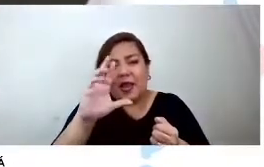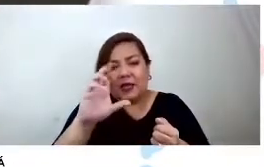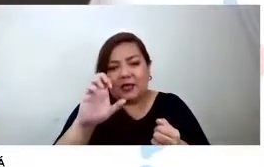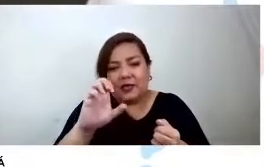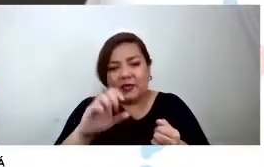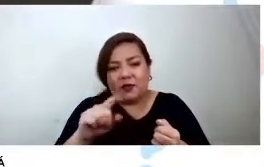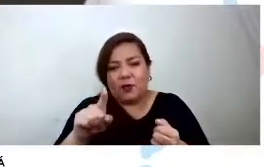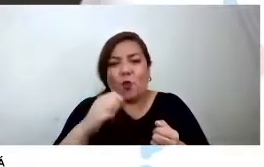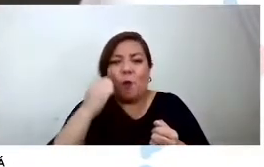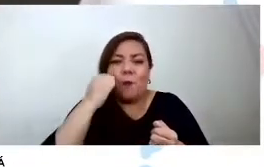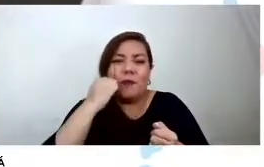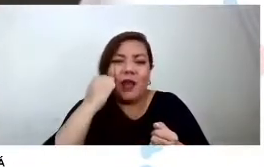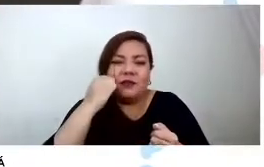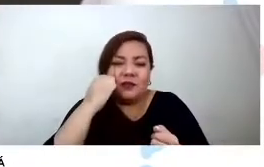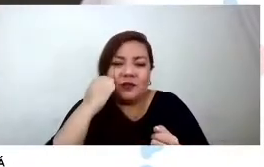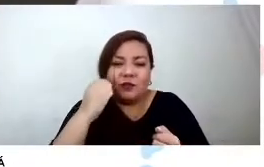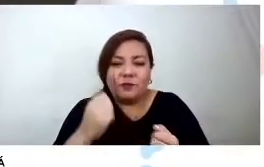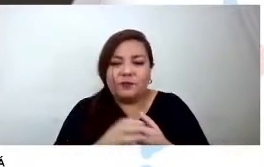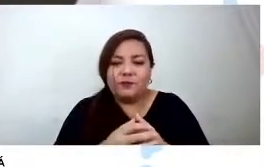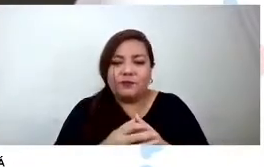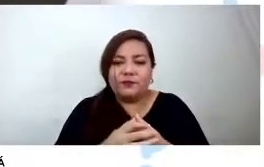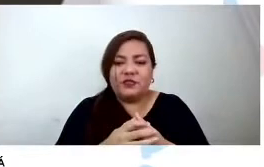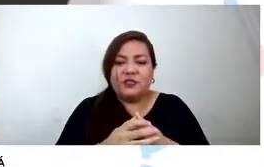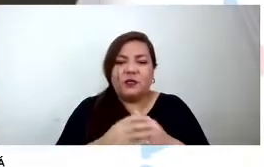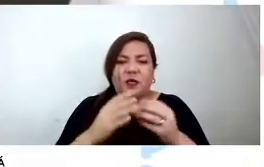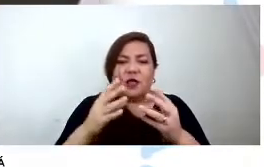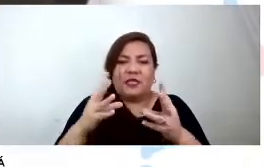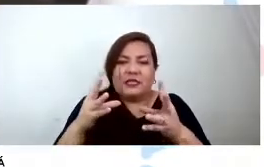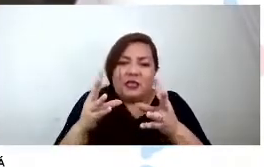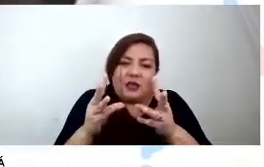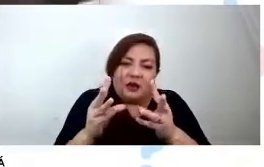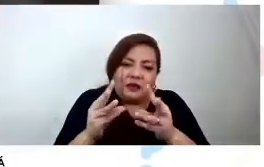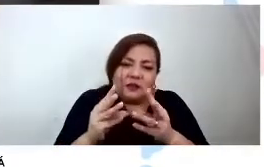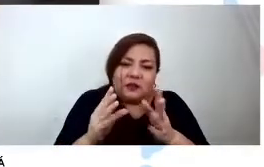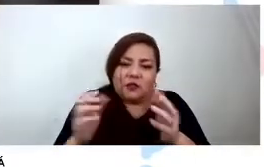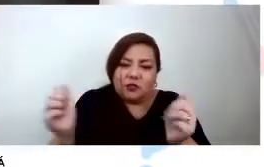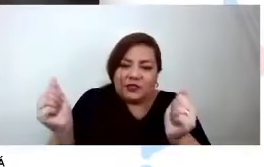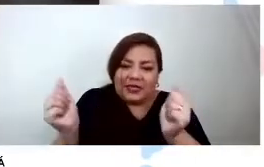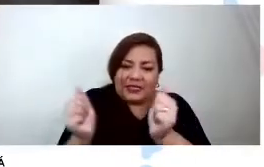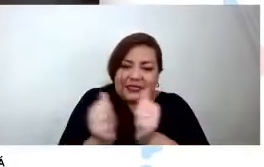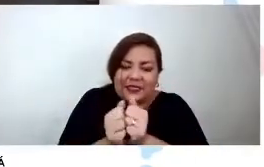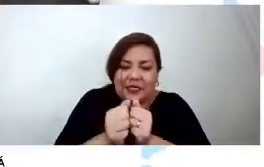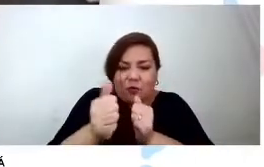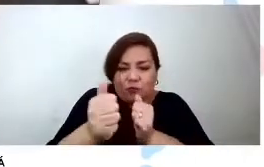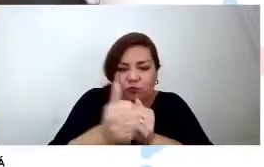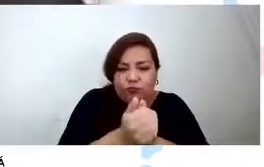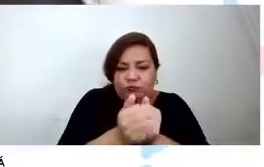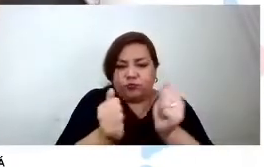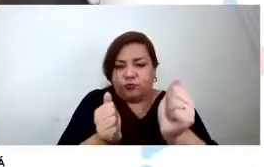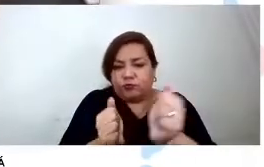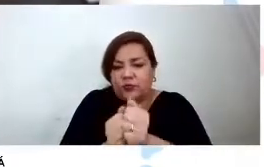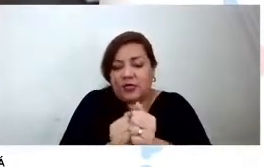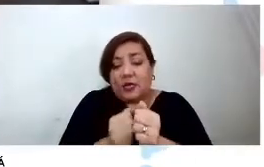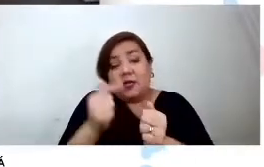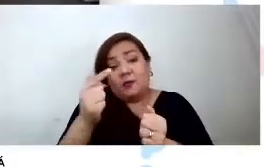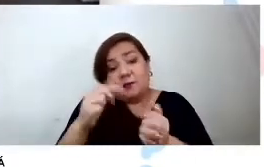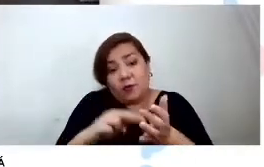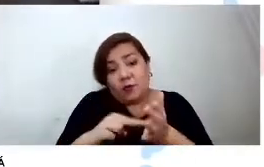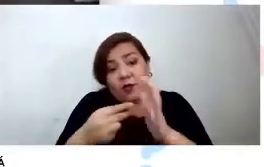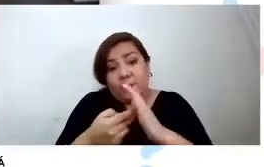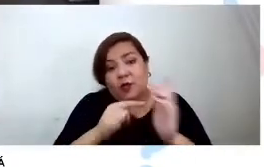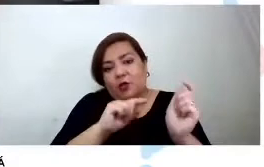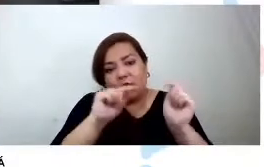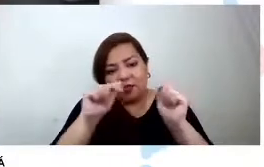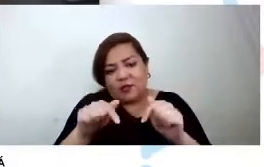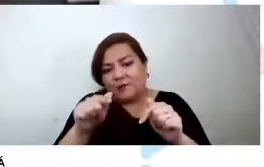un plástico derretido, ¿no? Claro, un plástico derretido con el que se adhirieron las partes. El gran problema que hoy en día esto nos